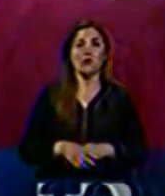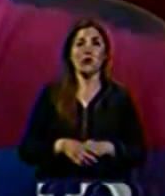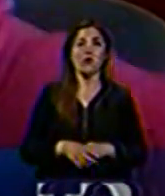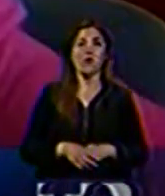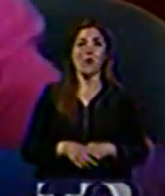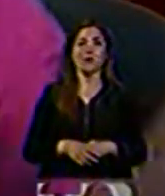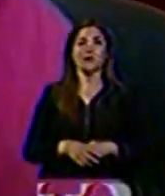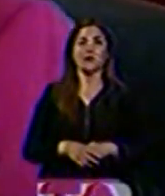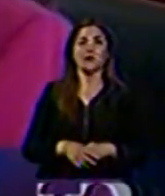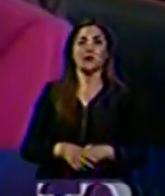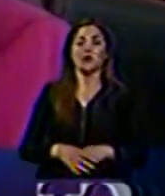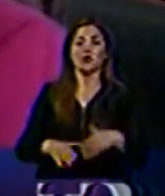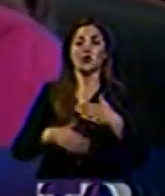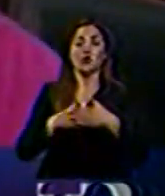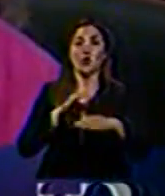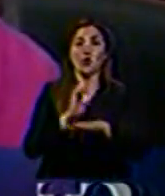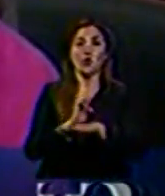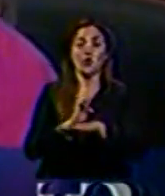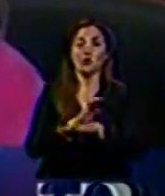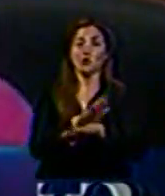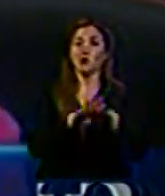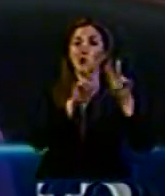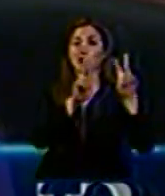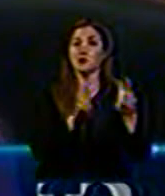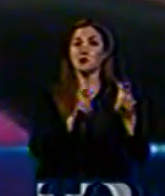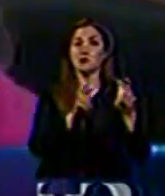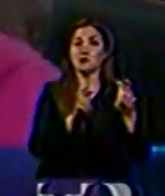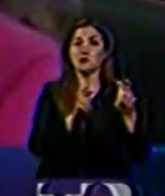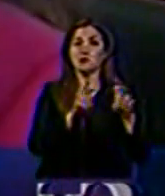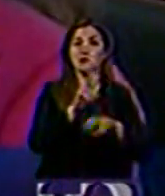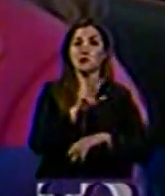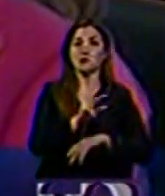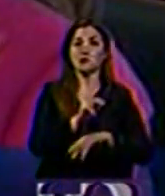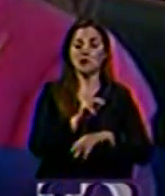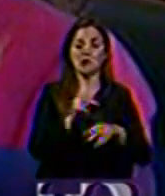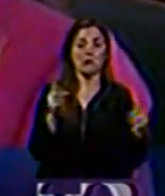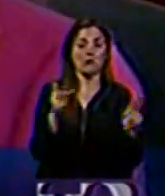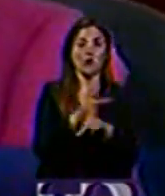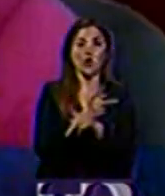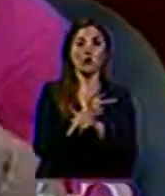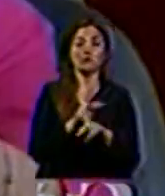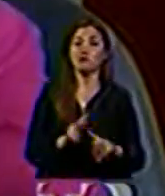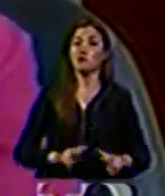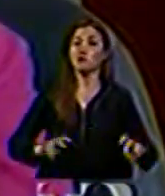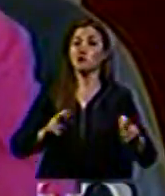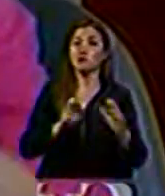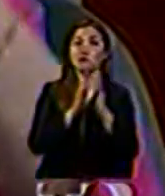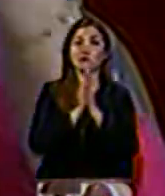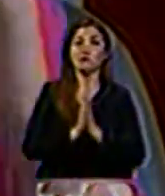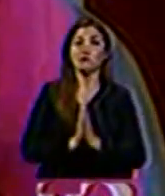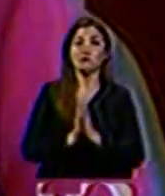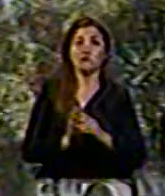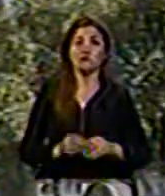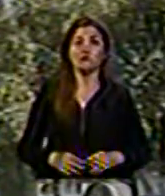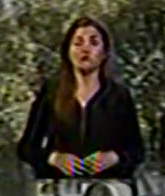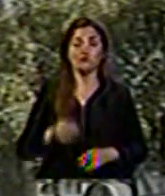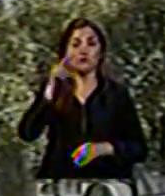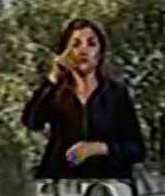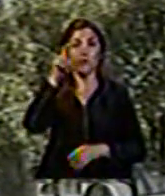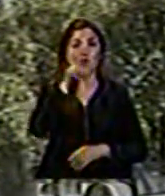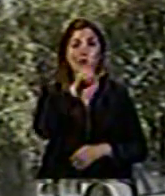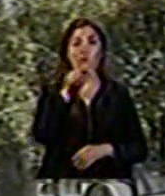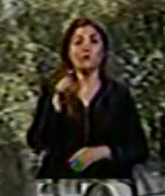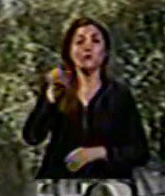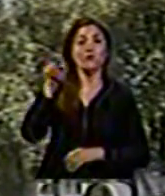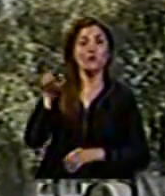la función judicial a nivel nacional porque es oprobioso lo encontrado. Que se investigue es el pedido, no solo a Fiscalía,